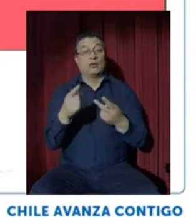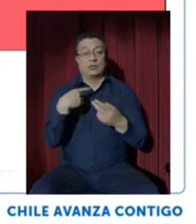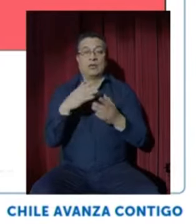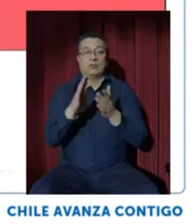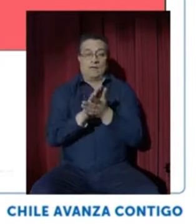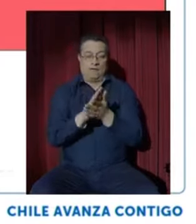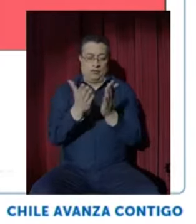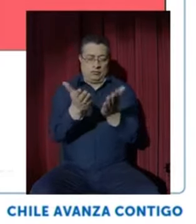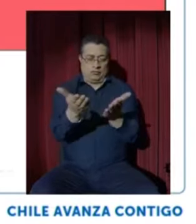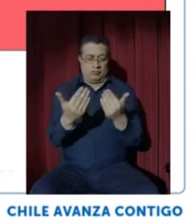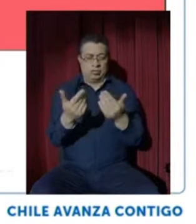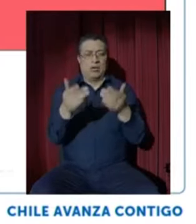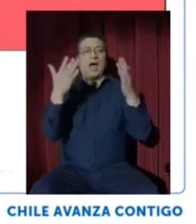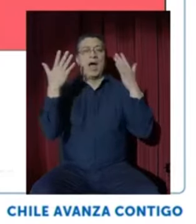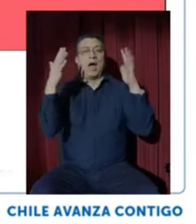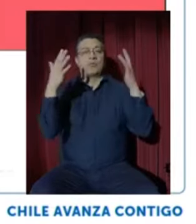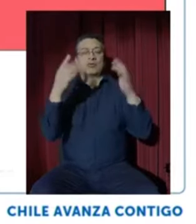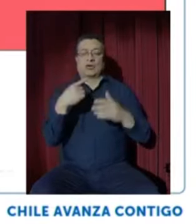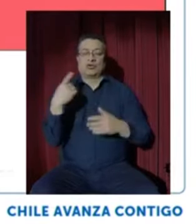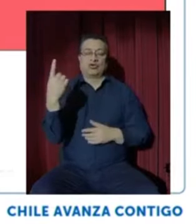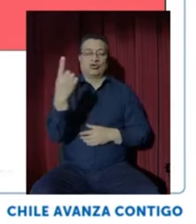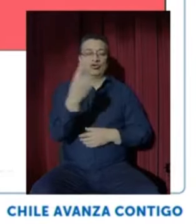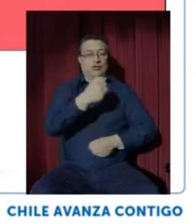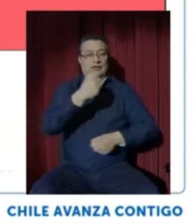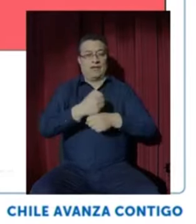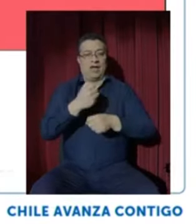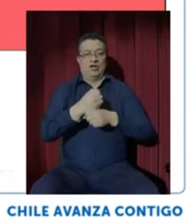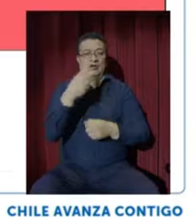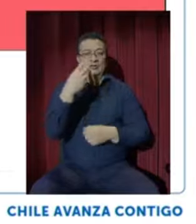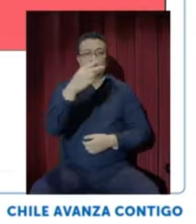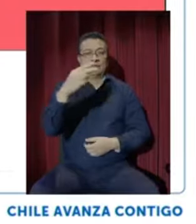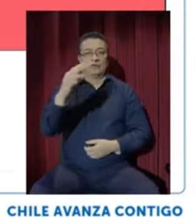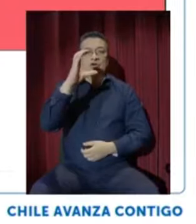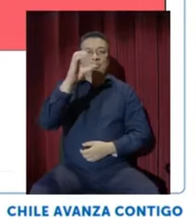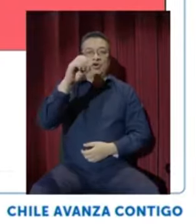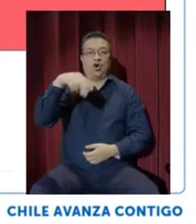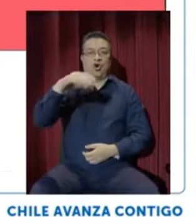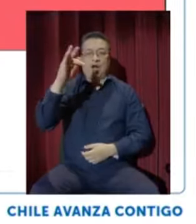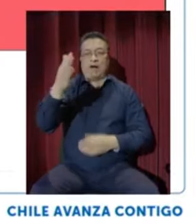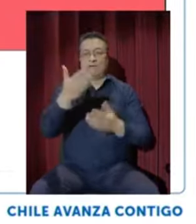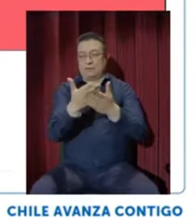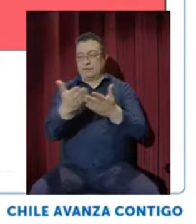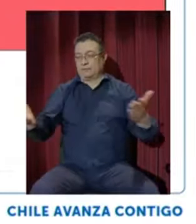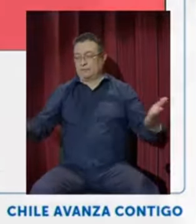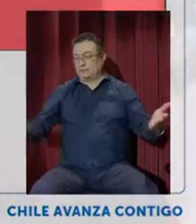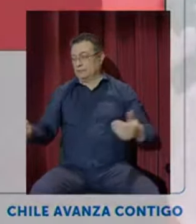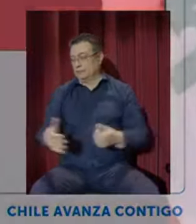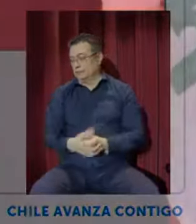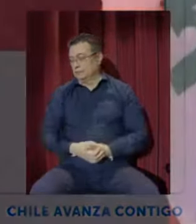aplauso para todos los funcionarios de conaf por favor que están a lo largo de todo Chile